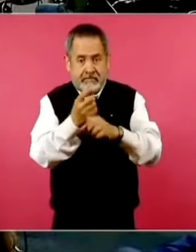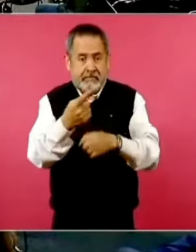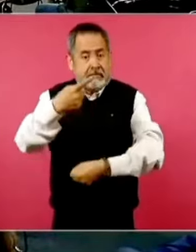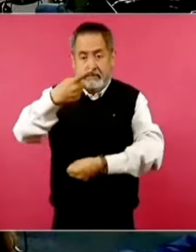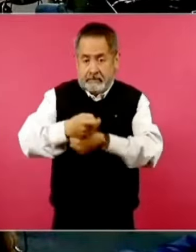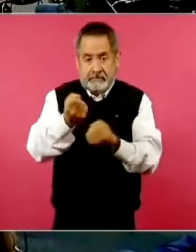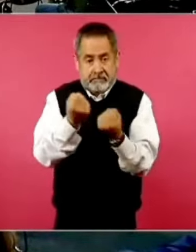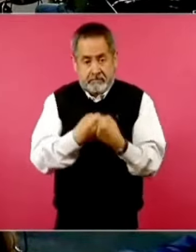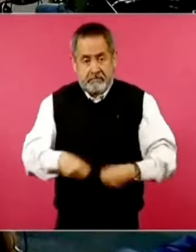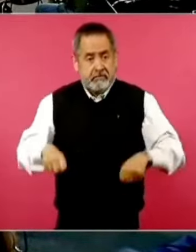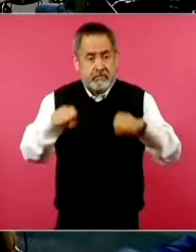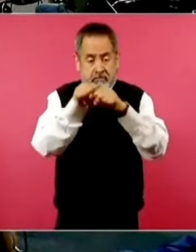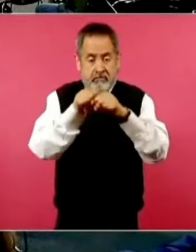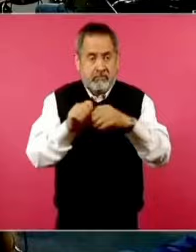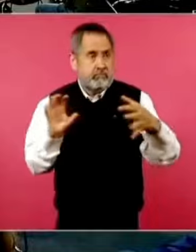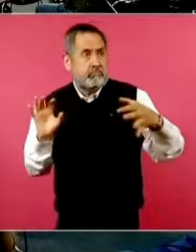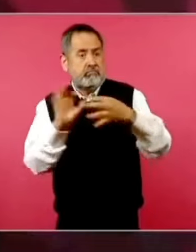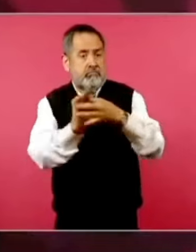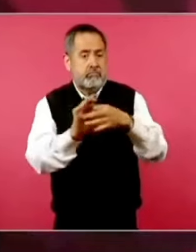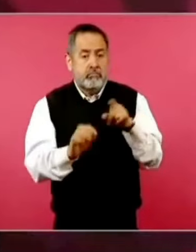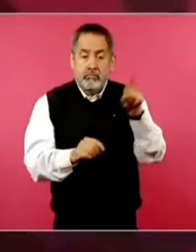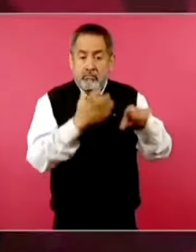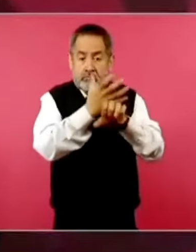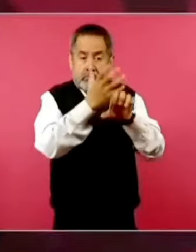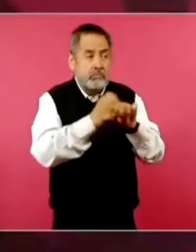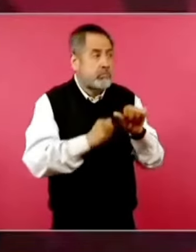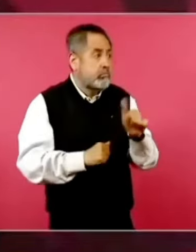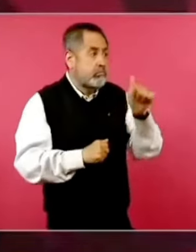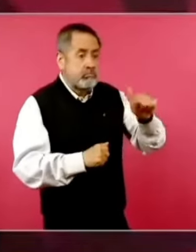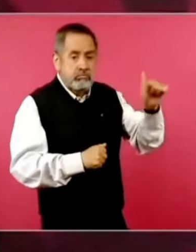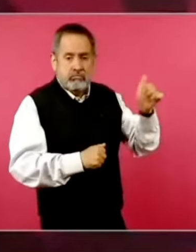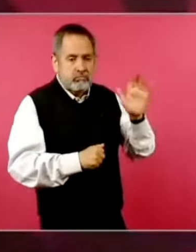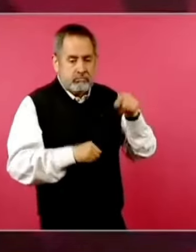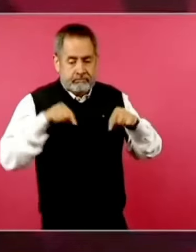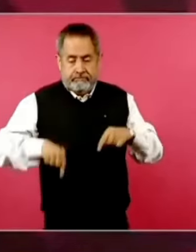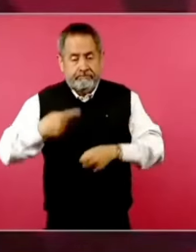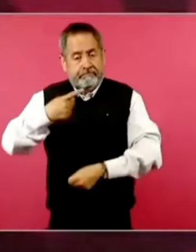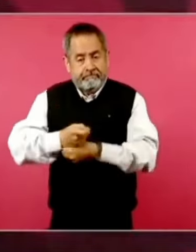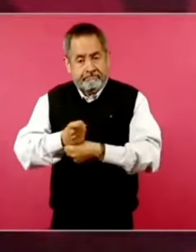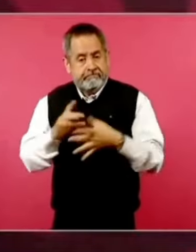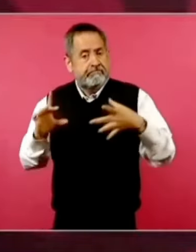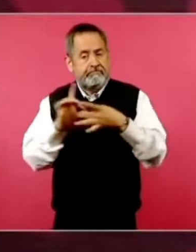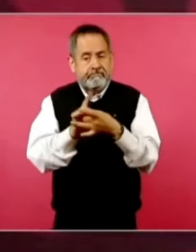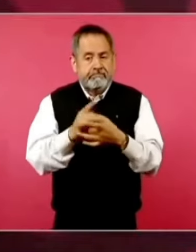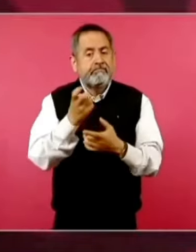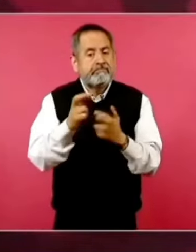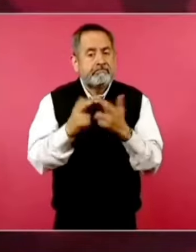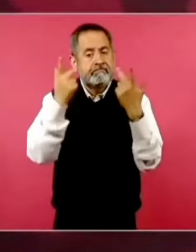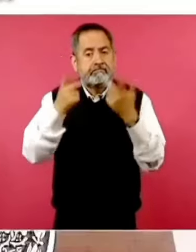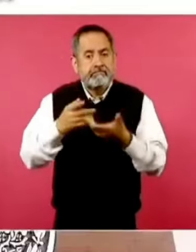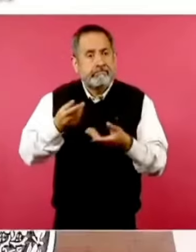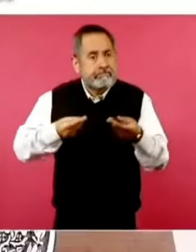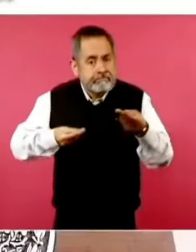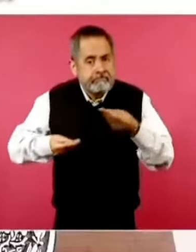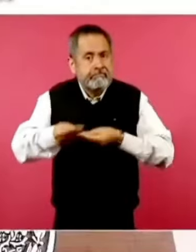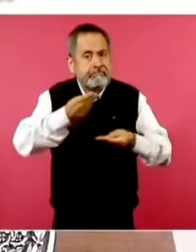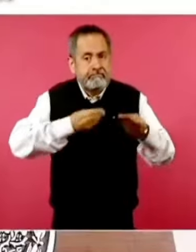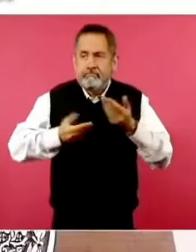comercial con Estados Unidos y por eso hay récord en inversión extranjera y por